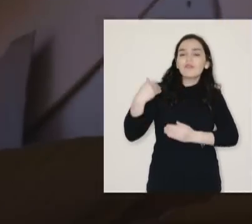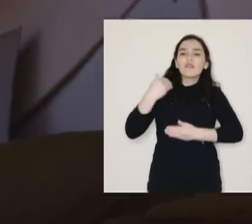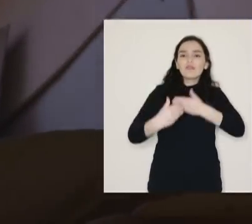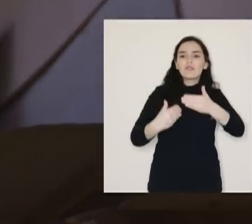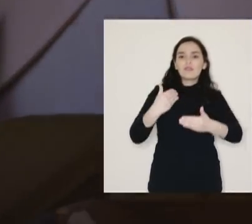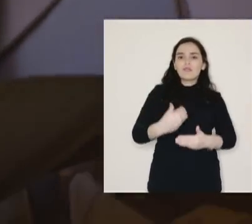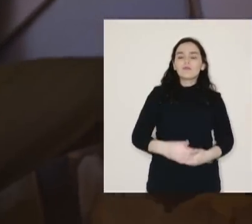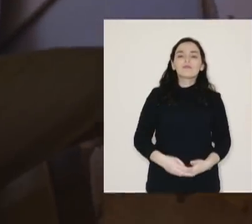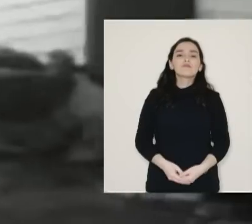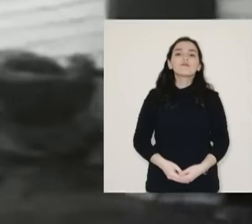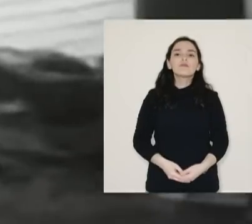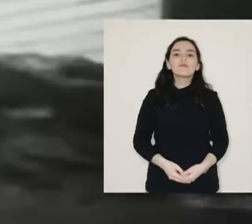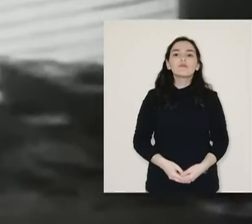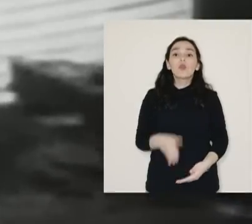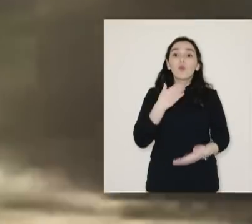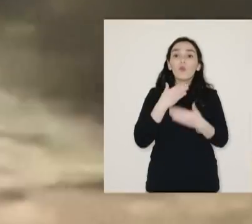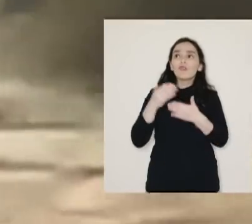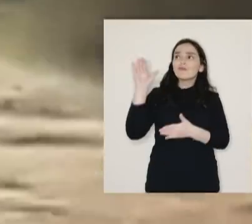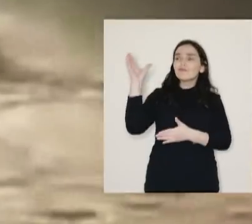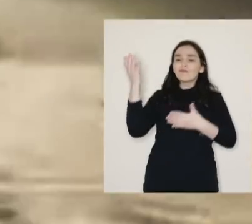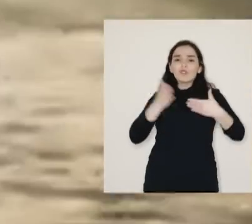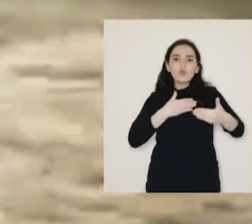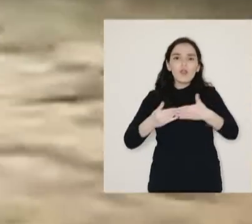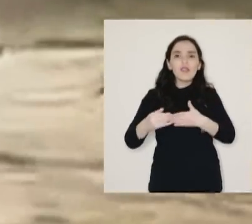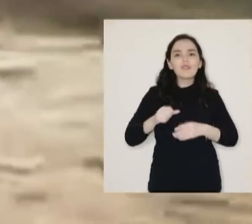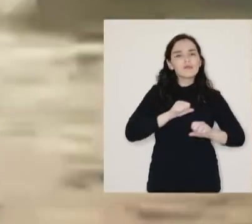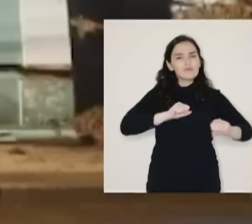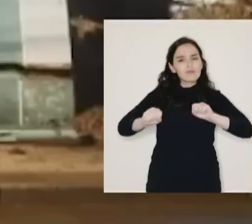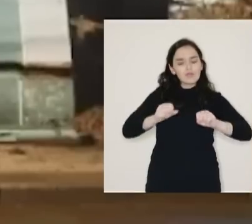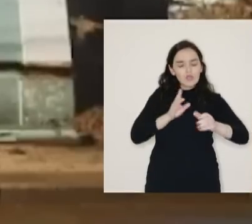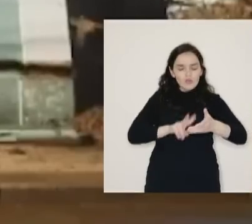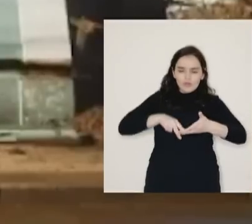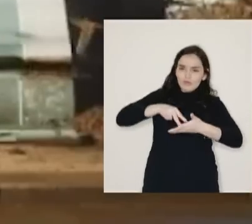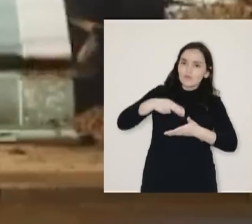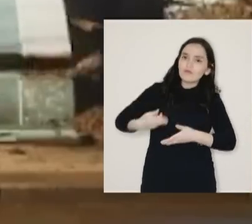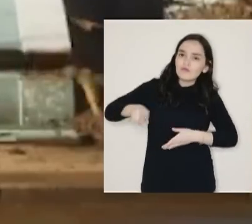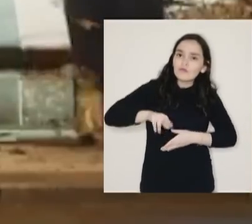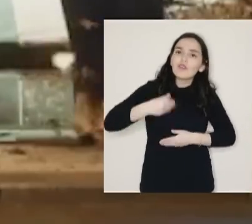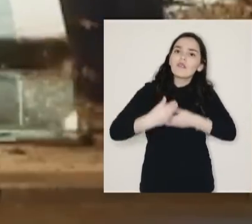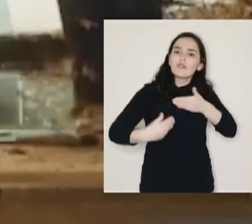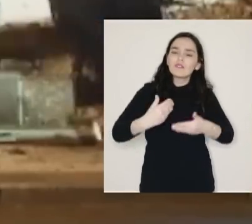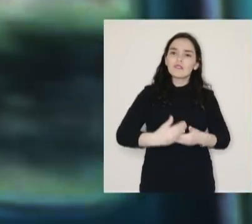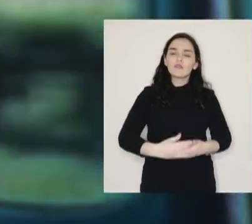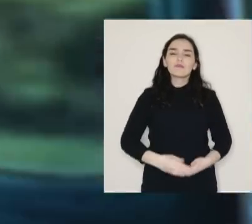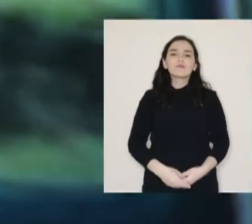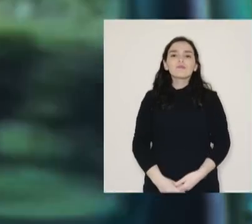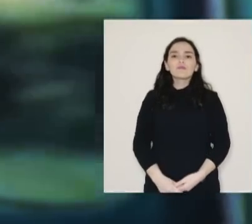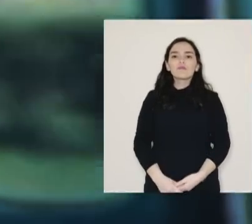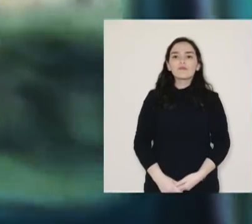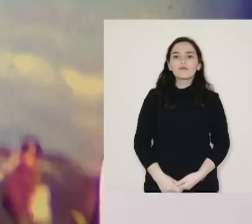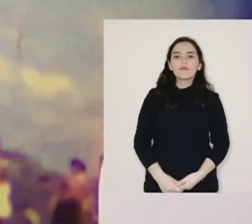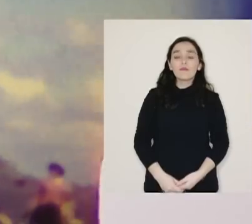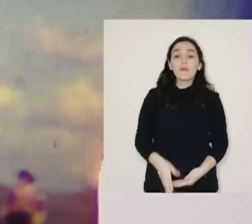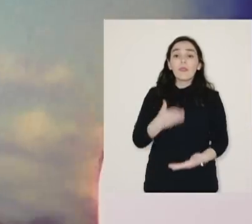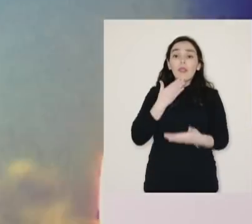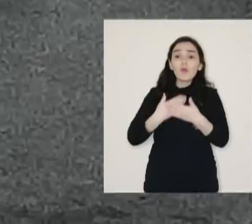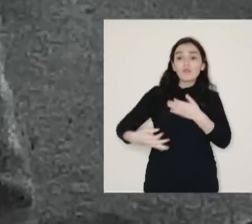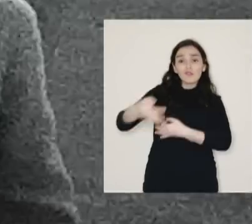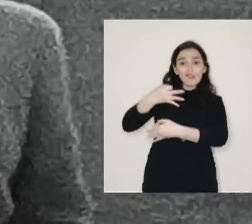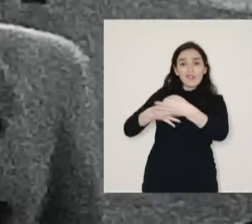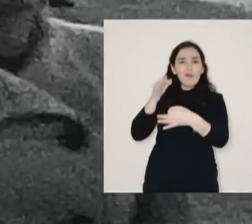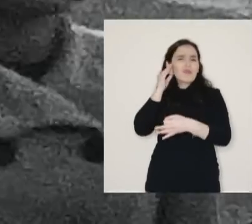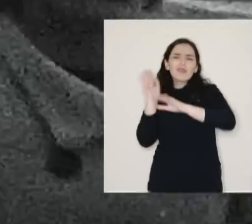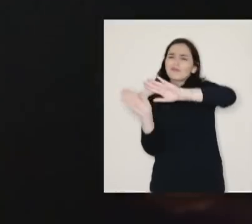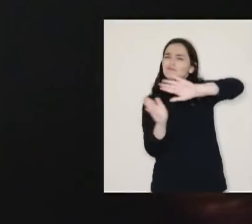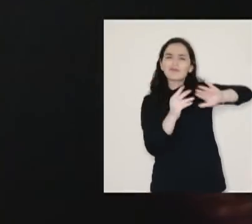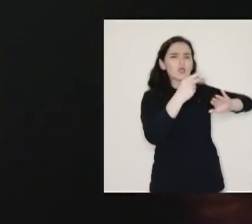cambios, avanzamos. Cuando la naturaleza nos remece con fuerza, nos ponemos de pie y avanzamos. Cuando